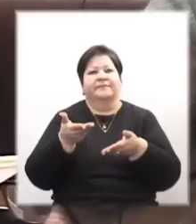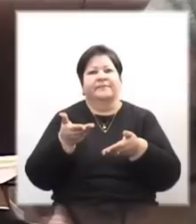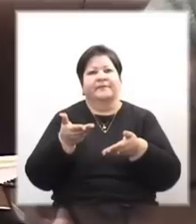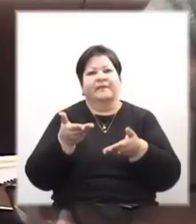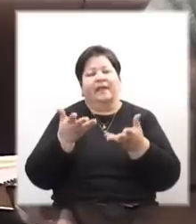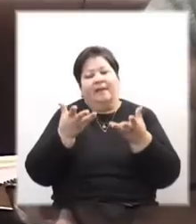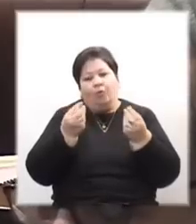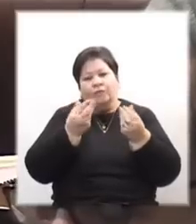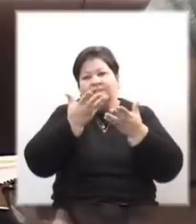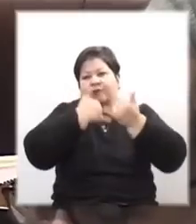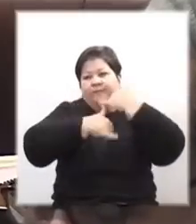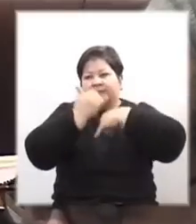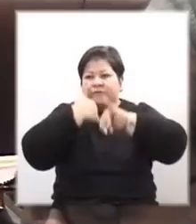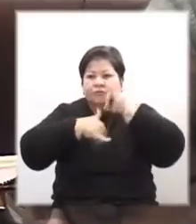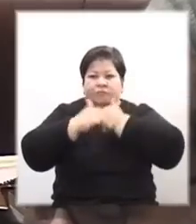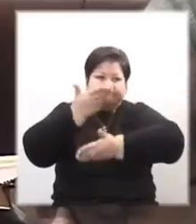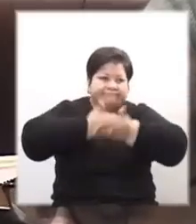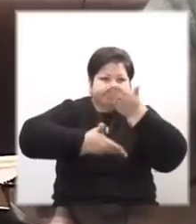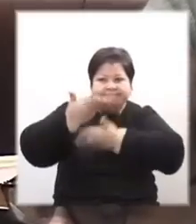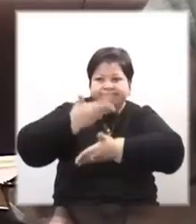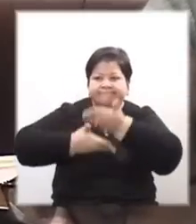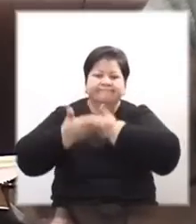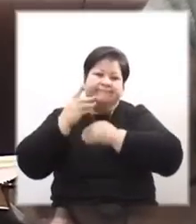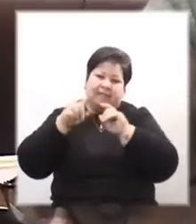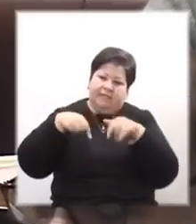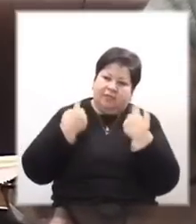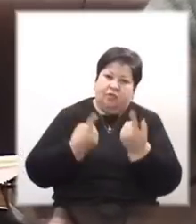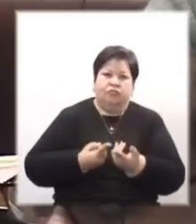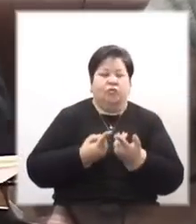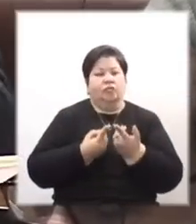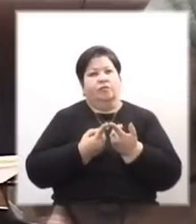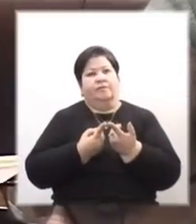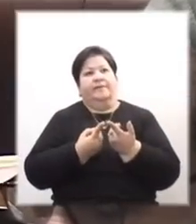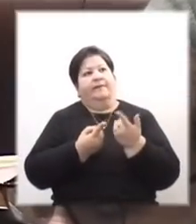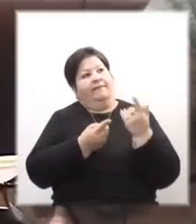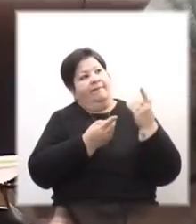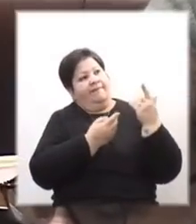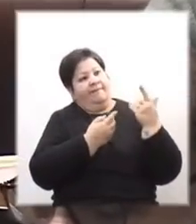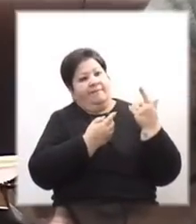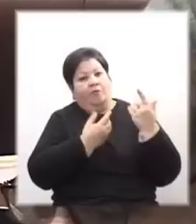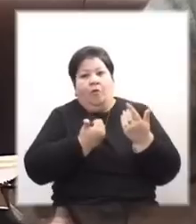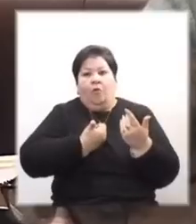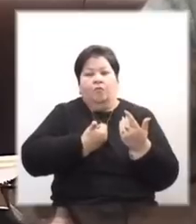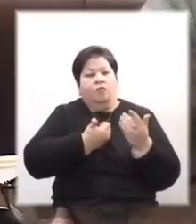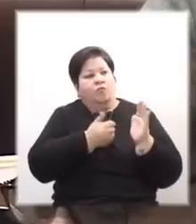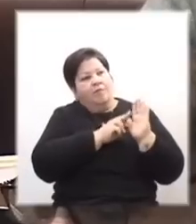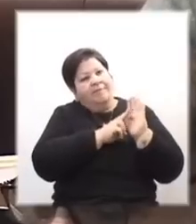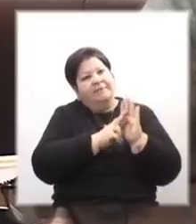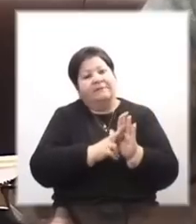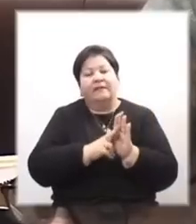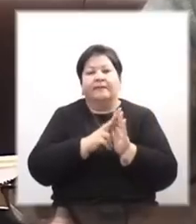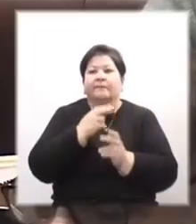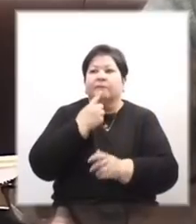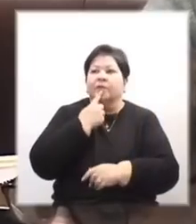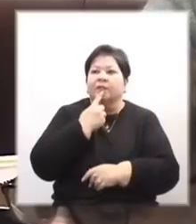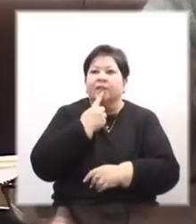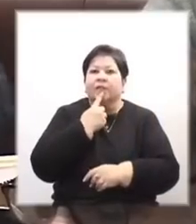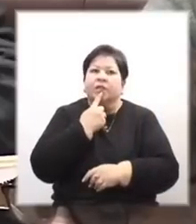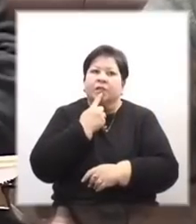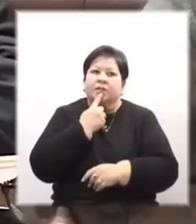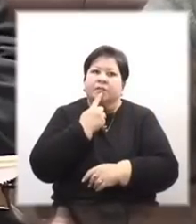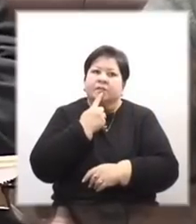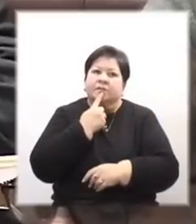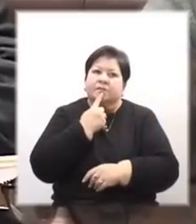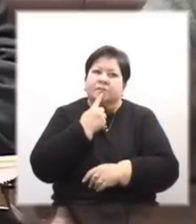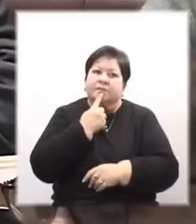trasiego de información relevante para que nosotros en nuestra tarea de representación política, que es tan relevante para